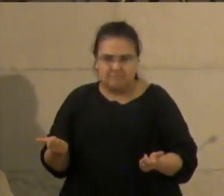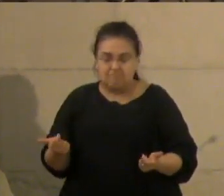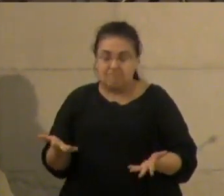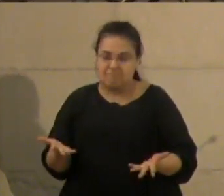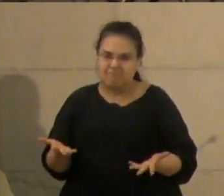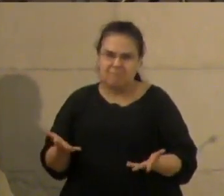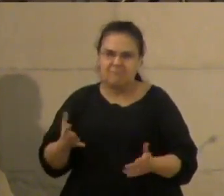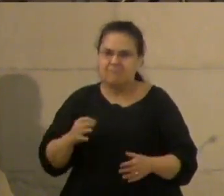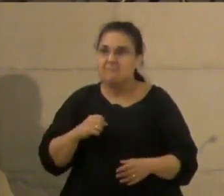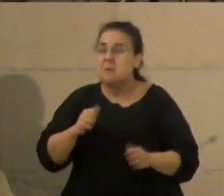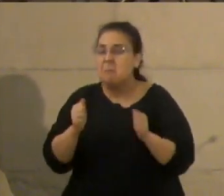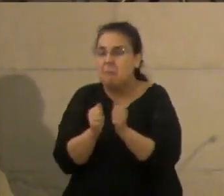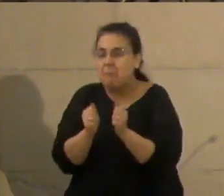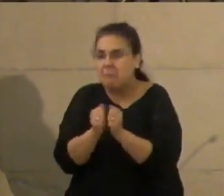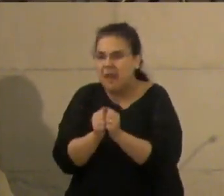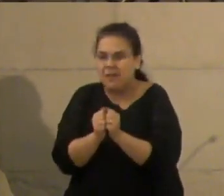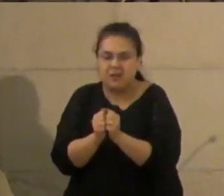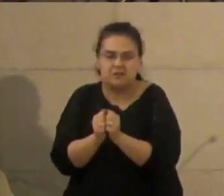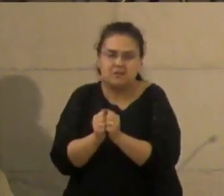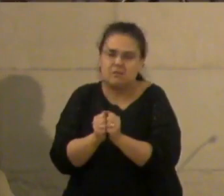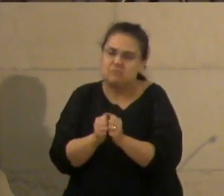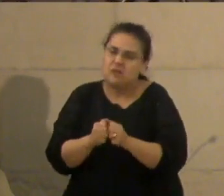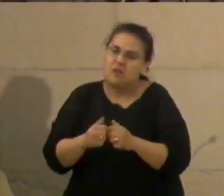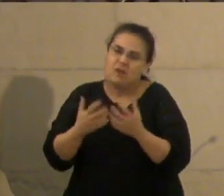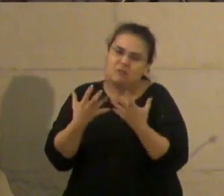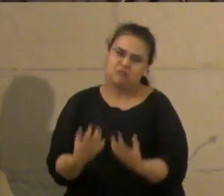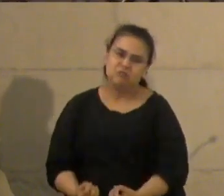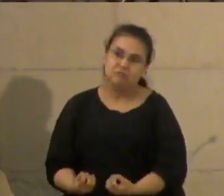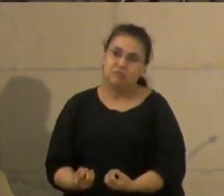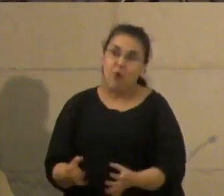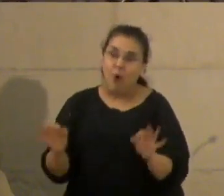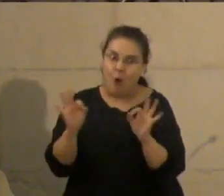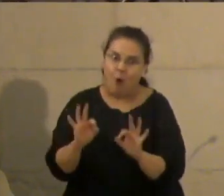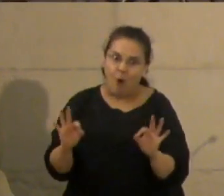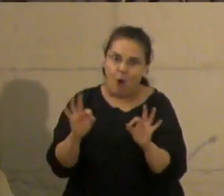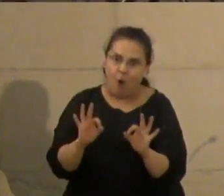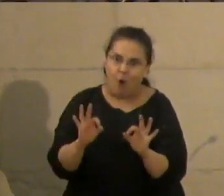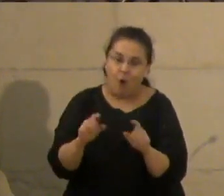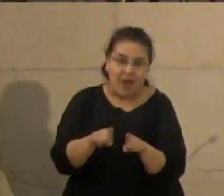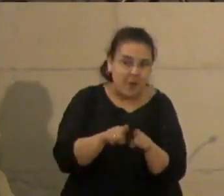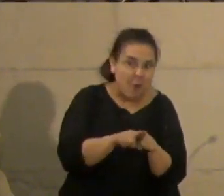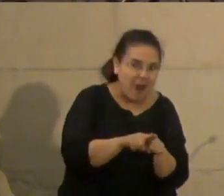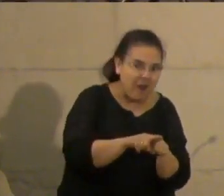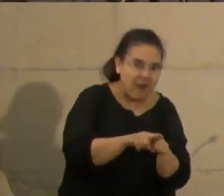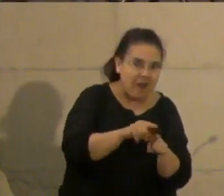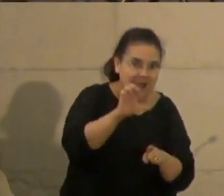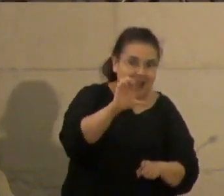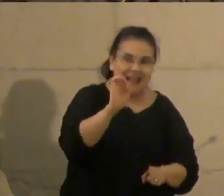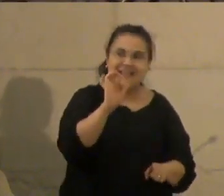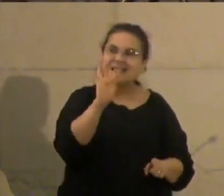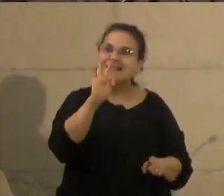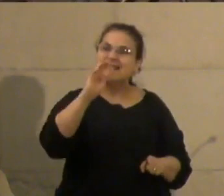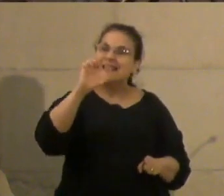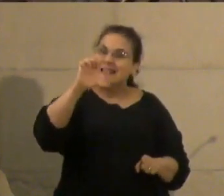Podemos sucumbir a las piedras o podemos acoger la experiencia de Esteban. Lo que